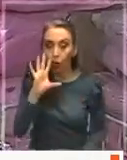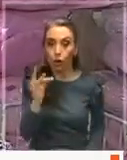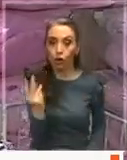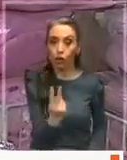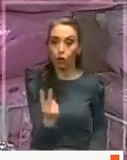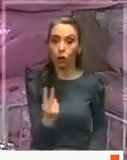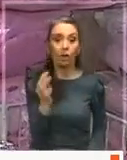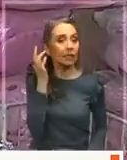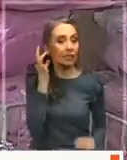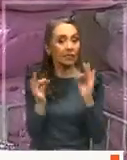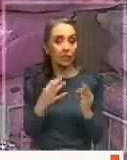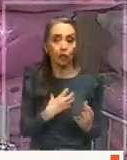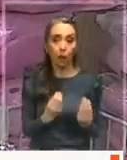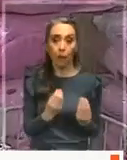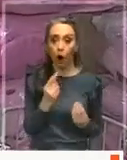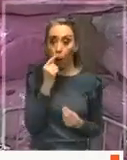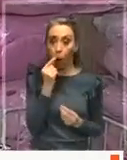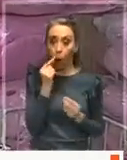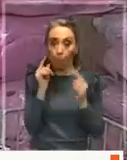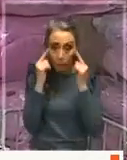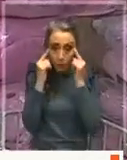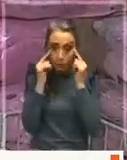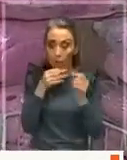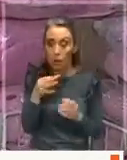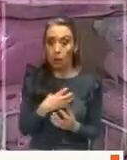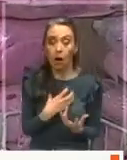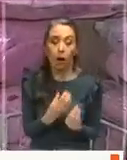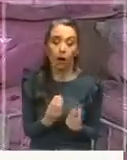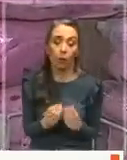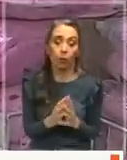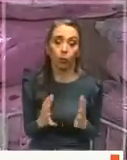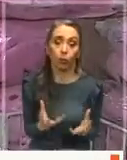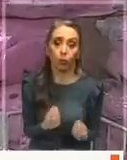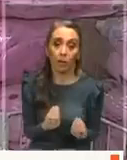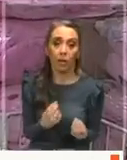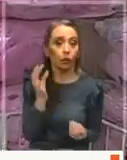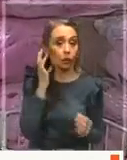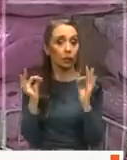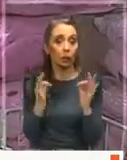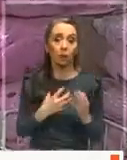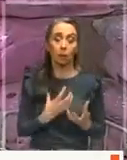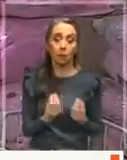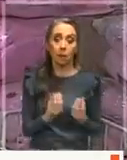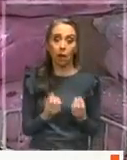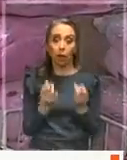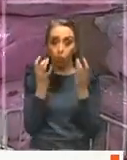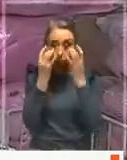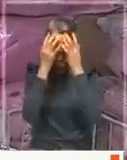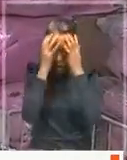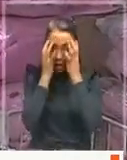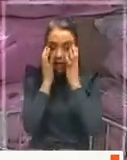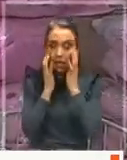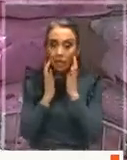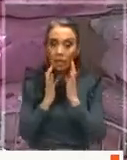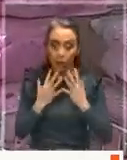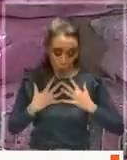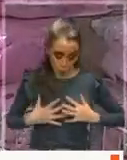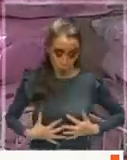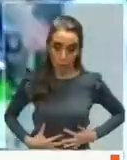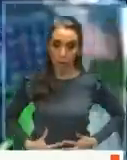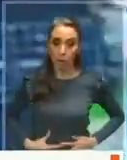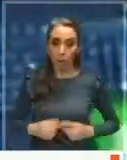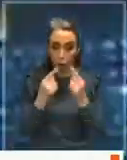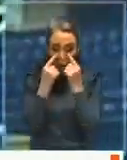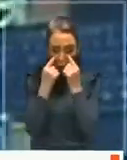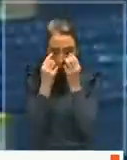con mucho miedo, se quedó asustada, muy asustada. Ahora tiene mucho miedo y le duele el cuerpo, sus